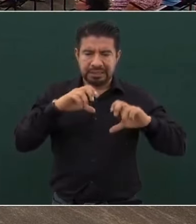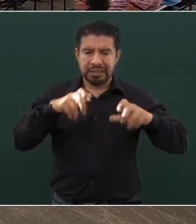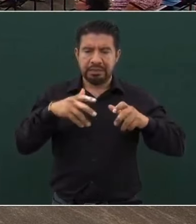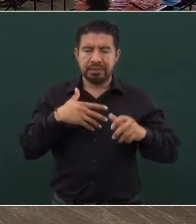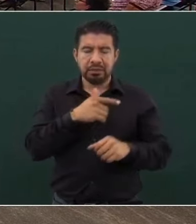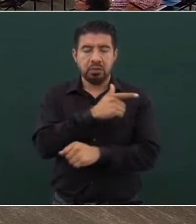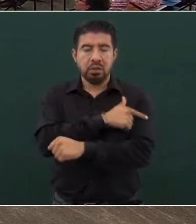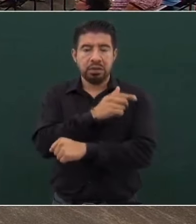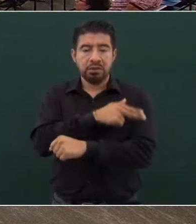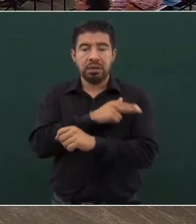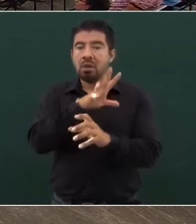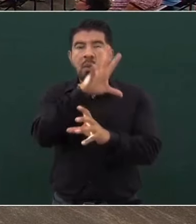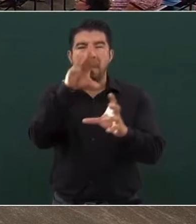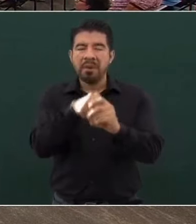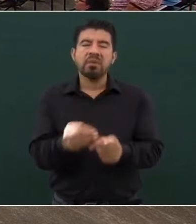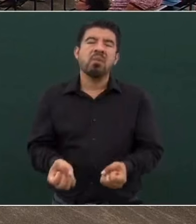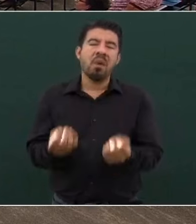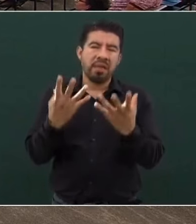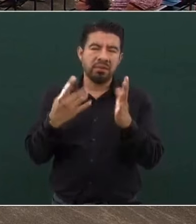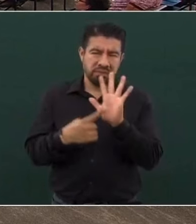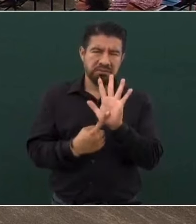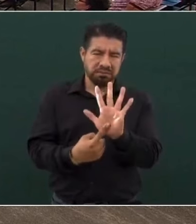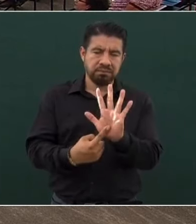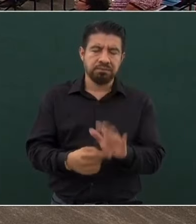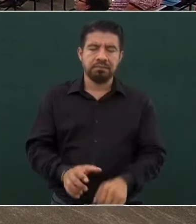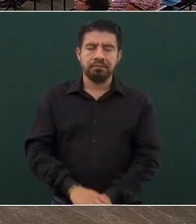Guardia Nacional?